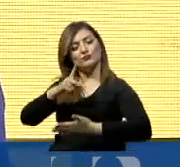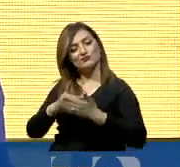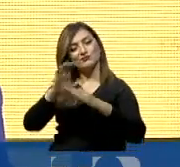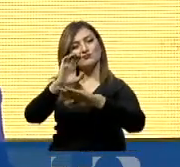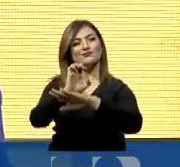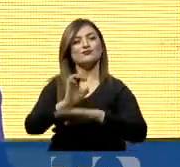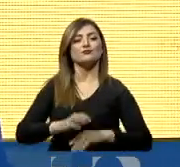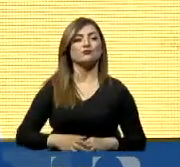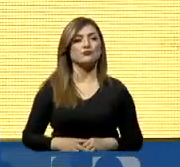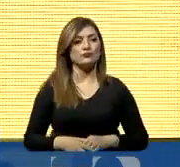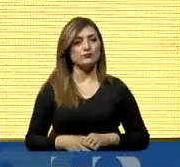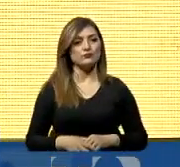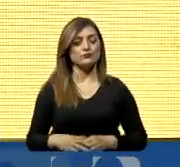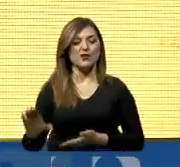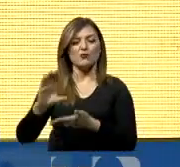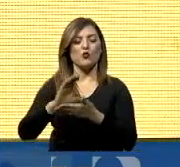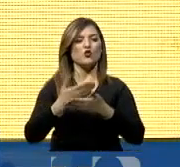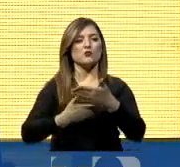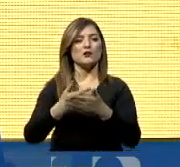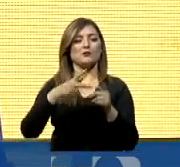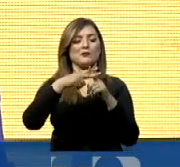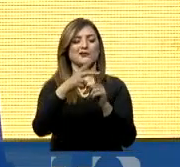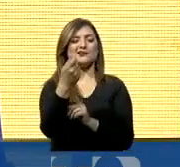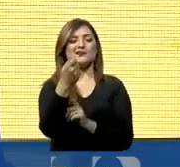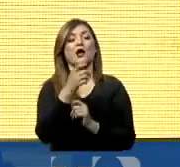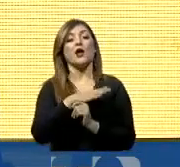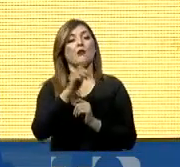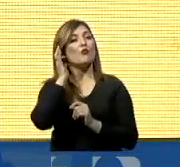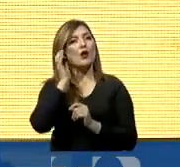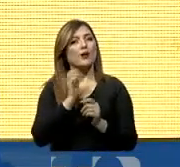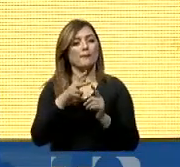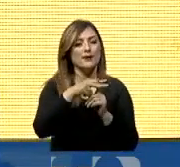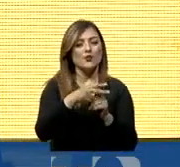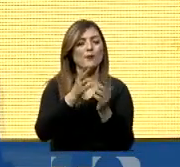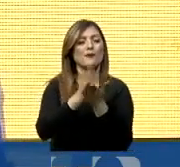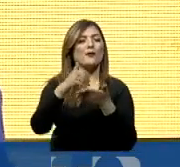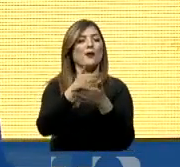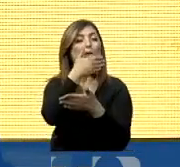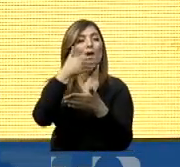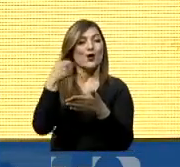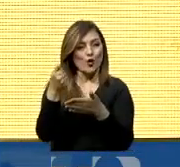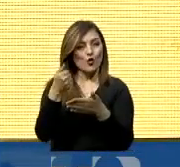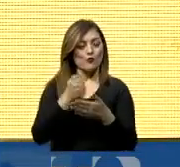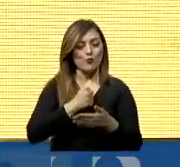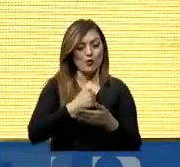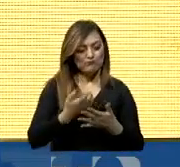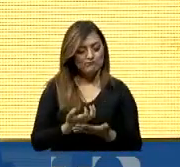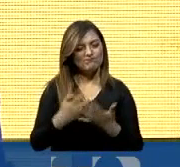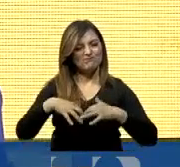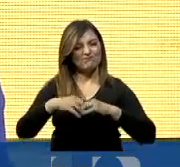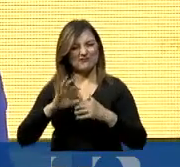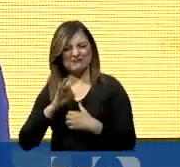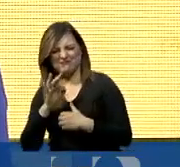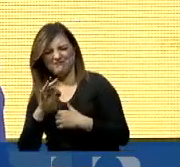Ecuador. Este bono busca mejorar el acceso de las mujeres al financiamiento en el país para su recuperación